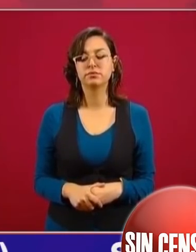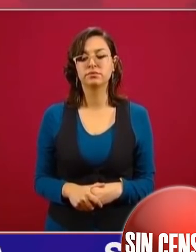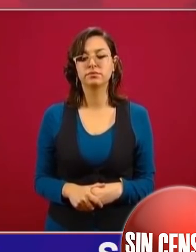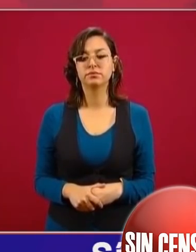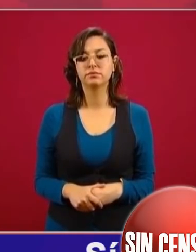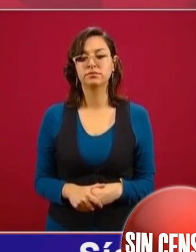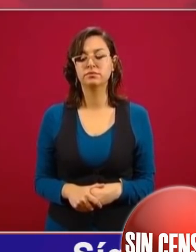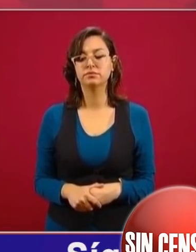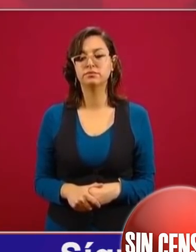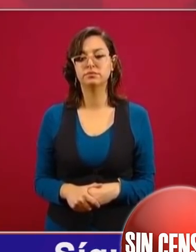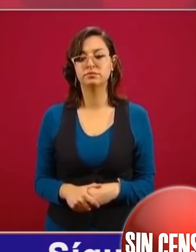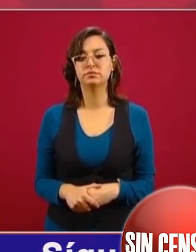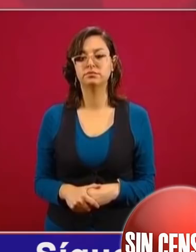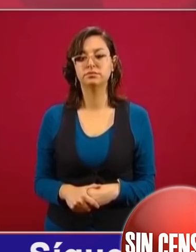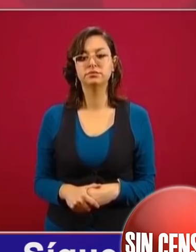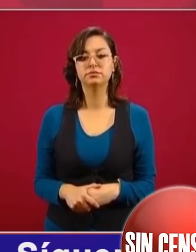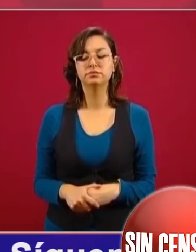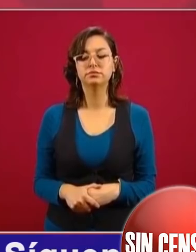de